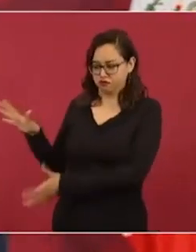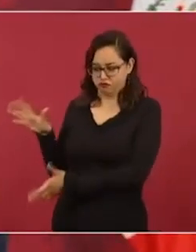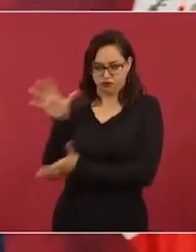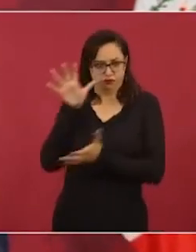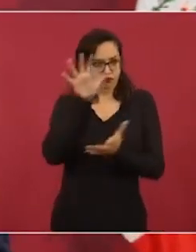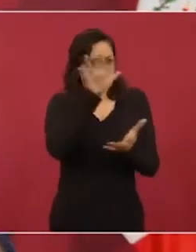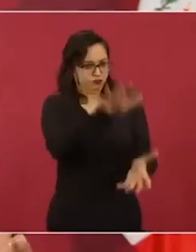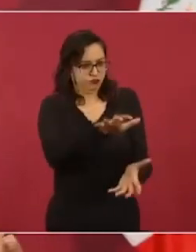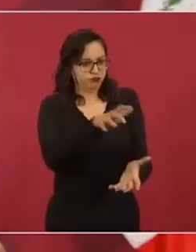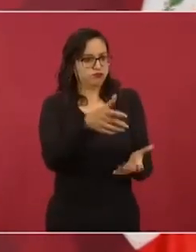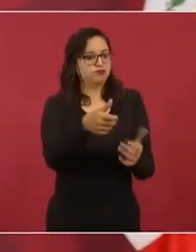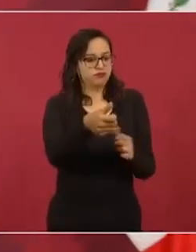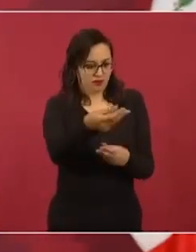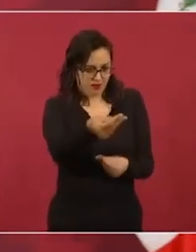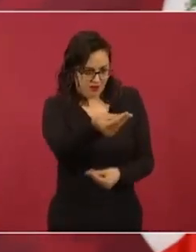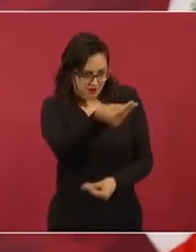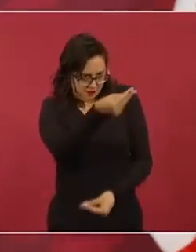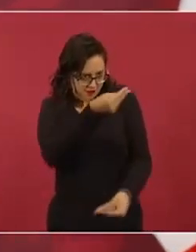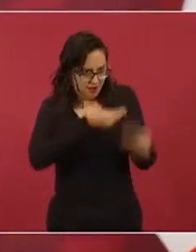¿De dónde